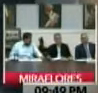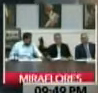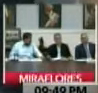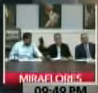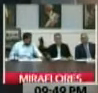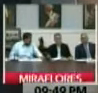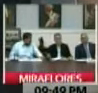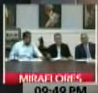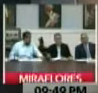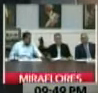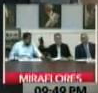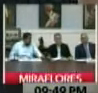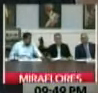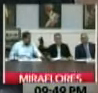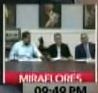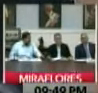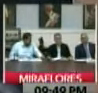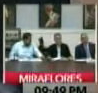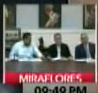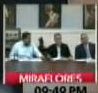muerta. Ay, Dios mío querido, qué pena.